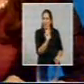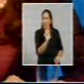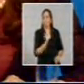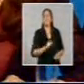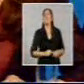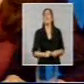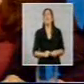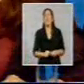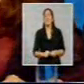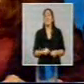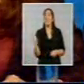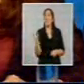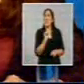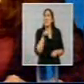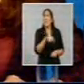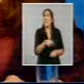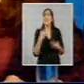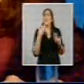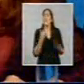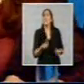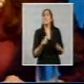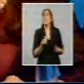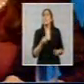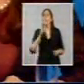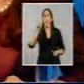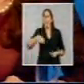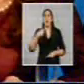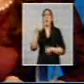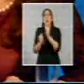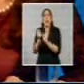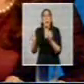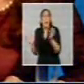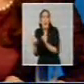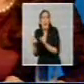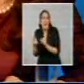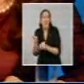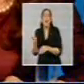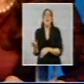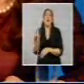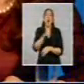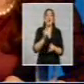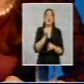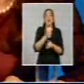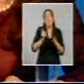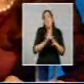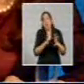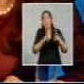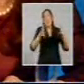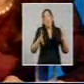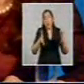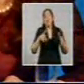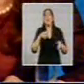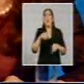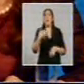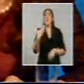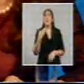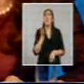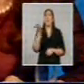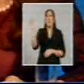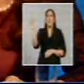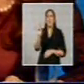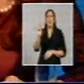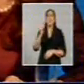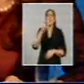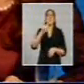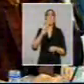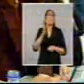que va a permitir a los pequeños y medianos productores acceder a créditos hasta 3 millones de